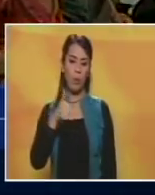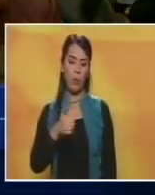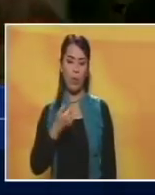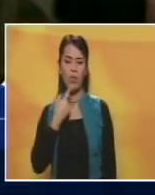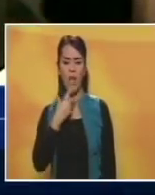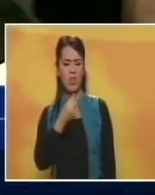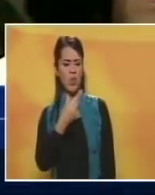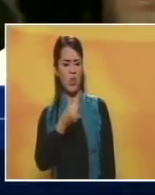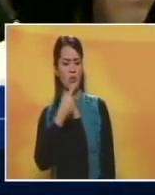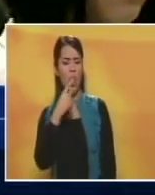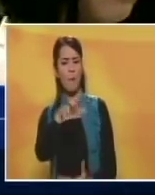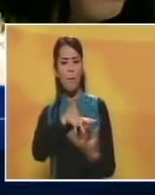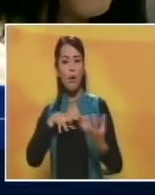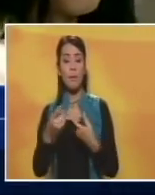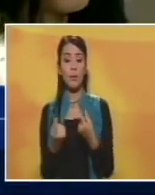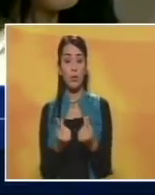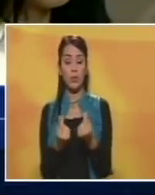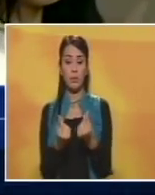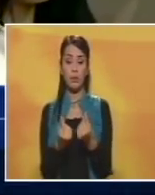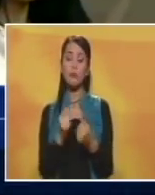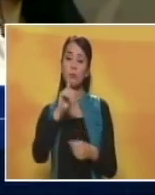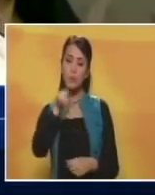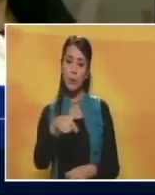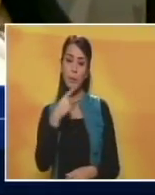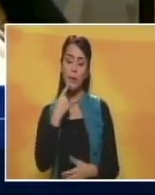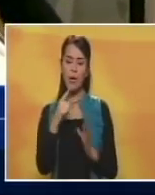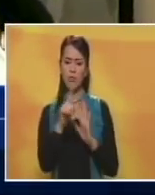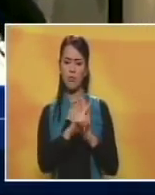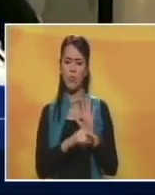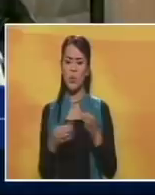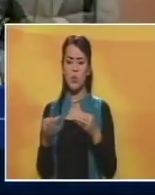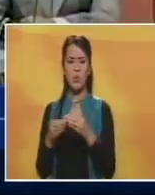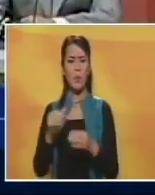económica y por los marcadores criminales.